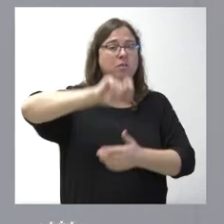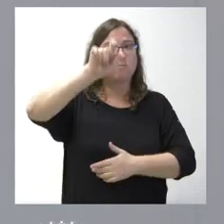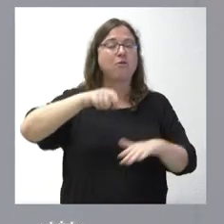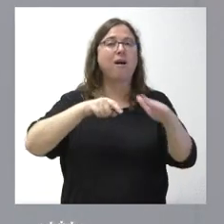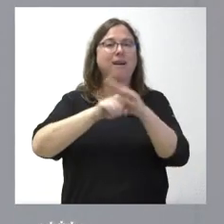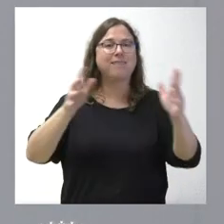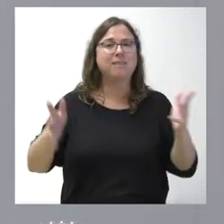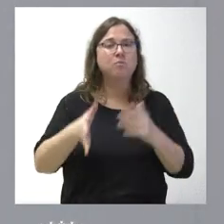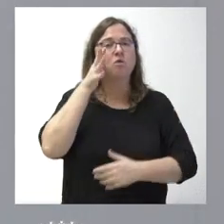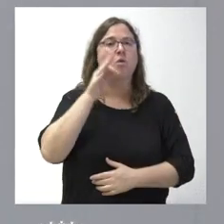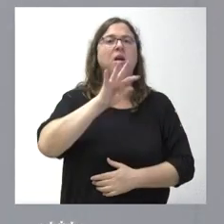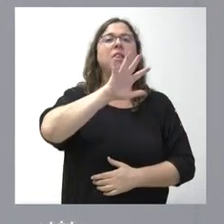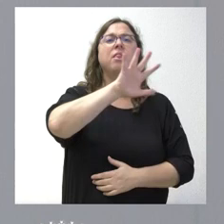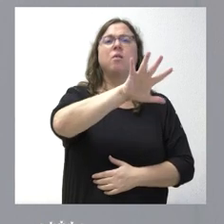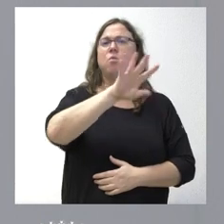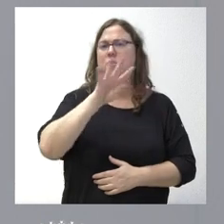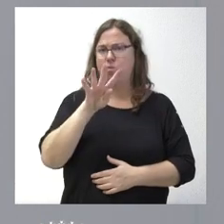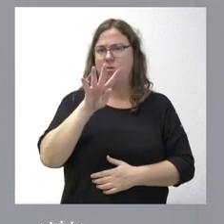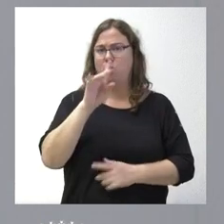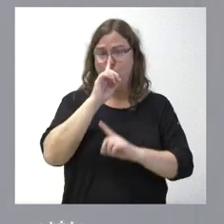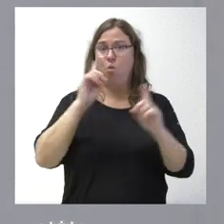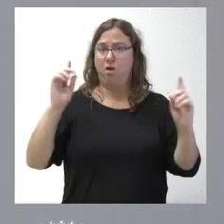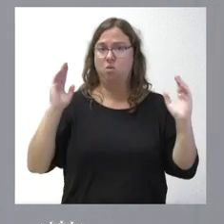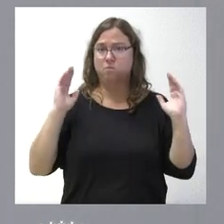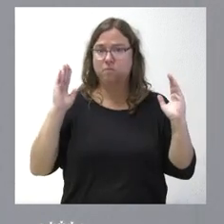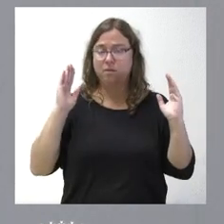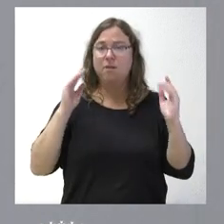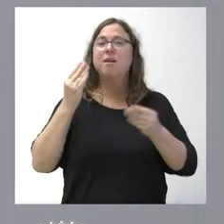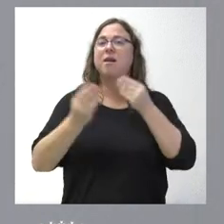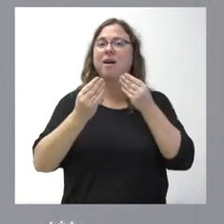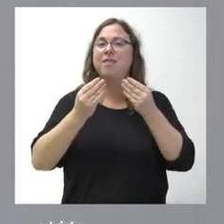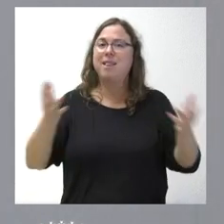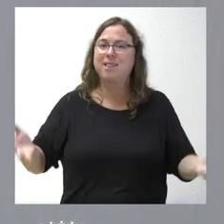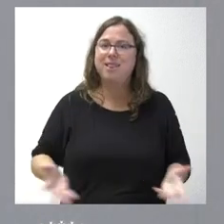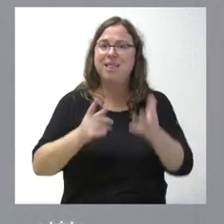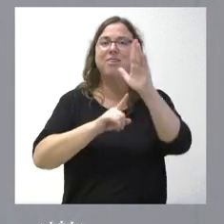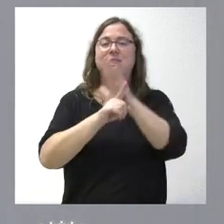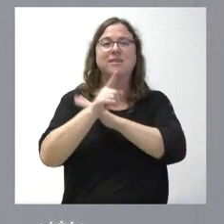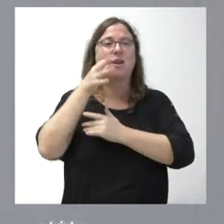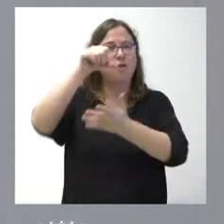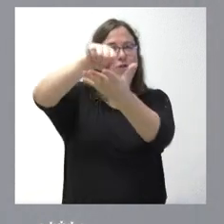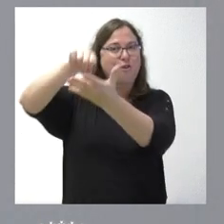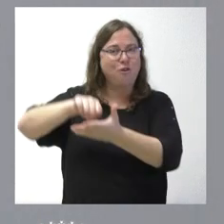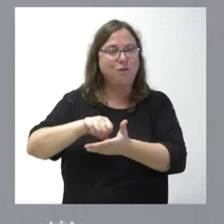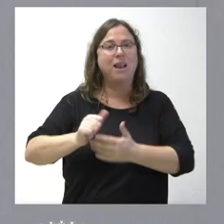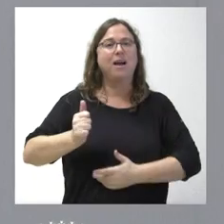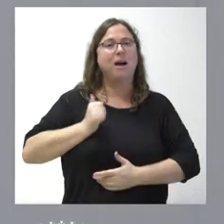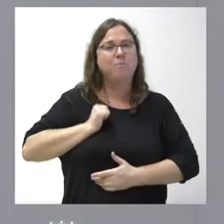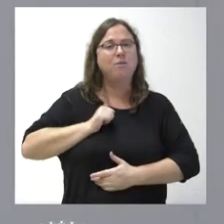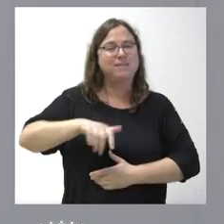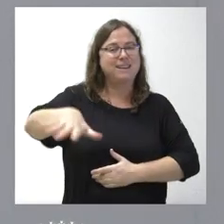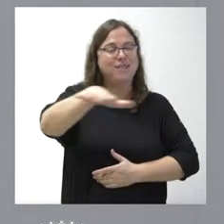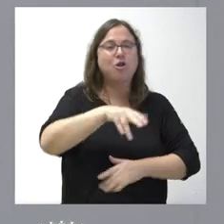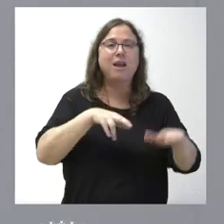impulso rural Durante un año que van a promover el desarrollo local potenciar la explotación y aprovechamiento de recursos endógenos en el